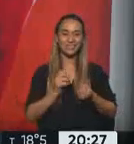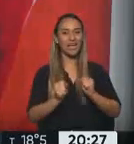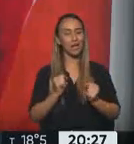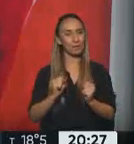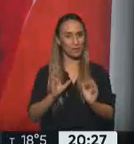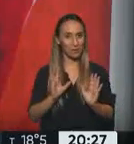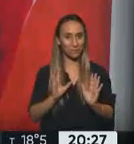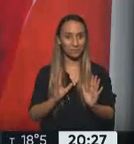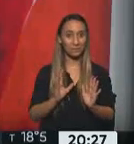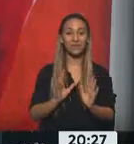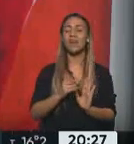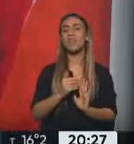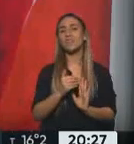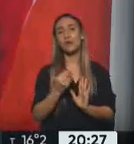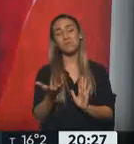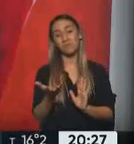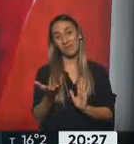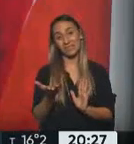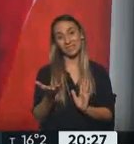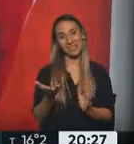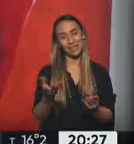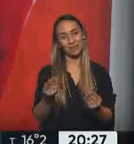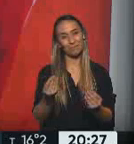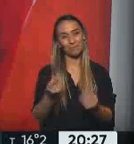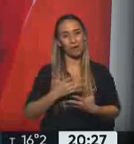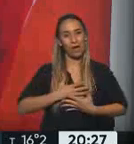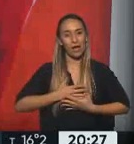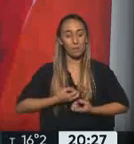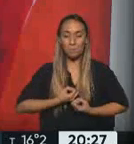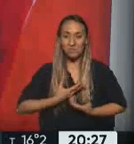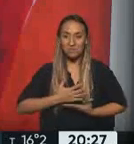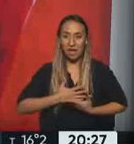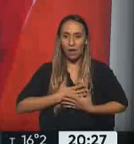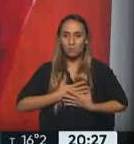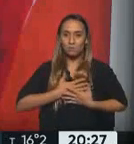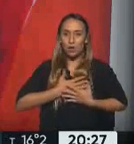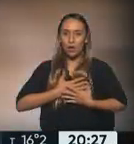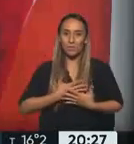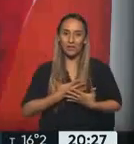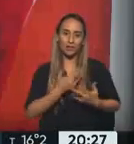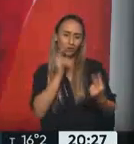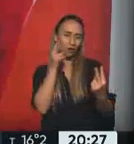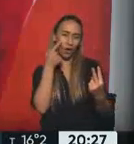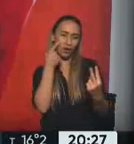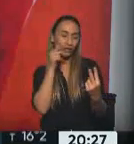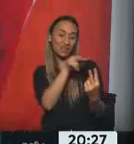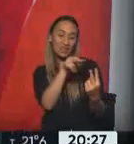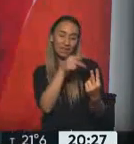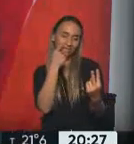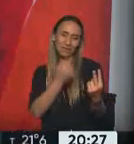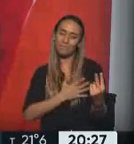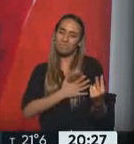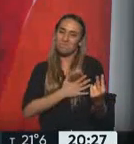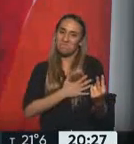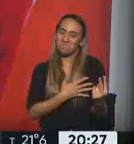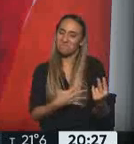cosa. Después, como el amor creo que llegó con conocerlos más. Y fue con mucho